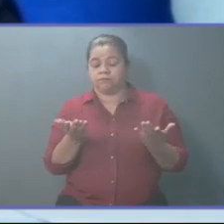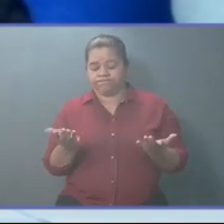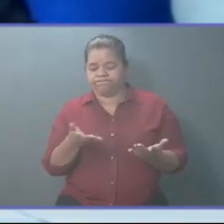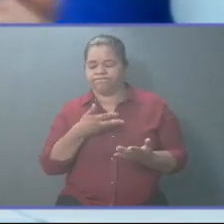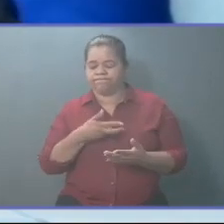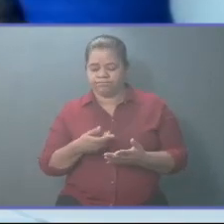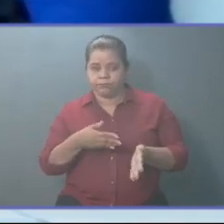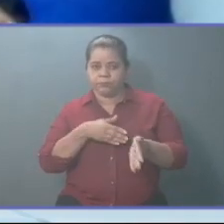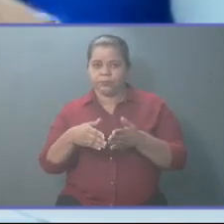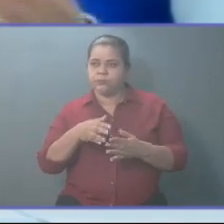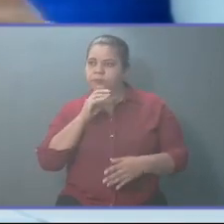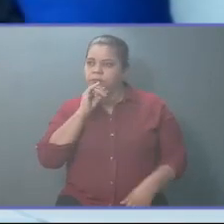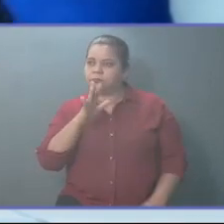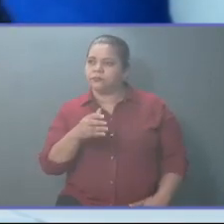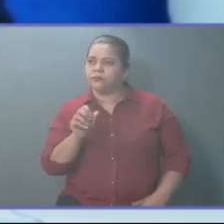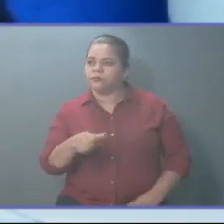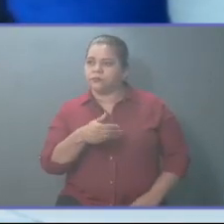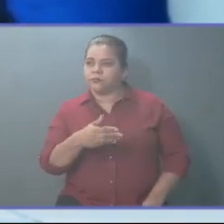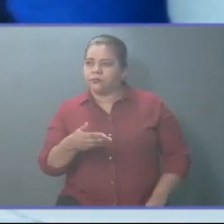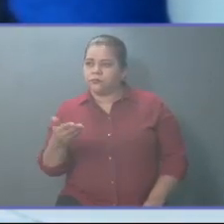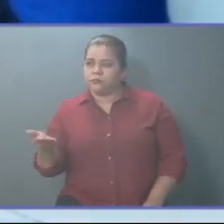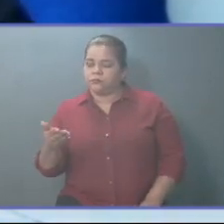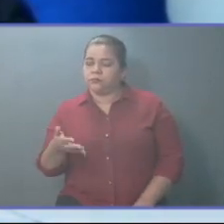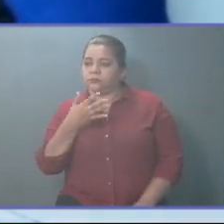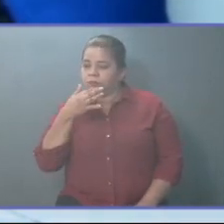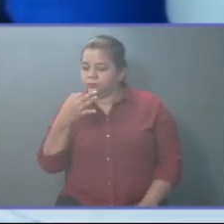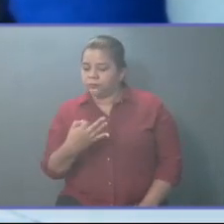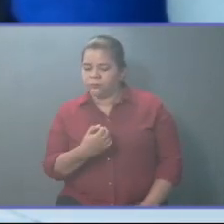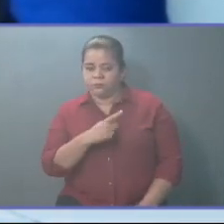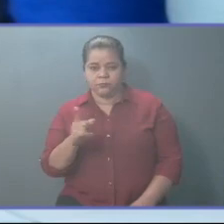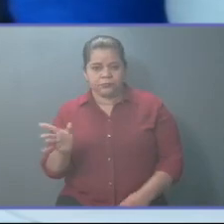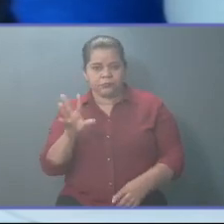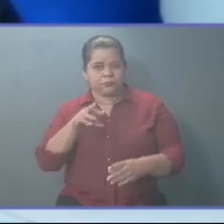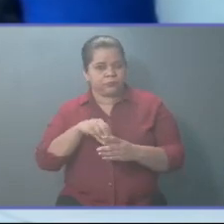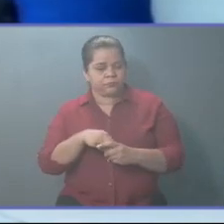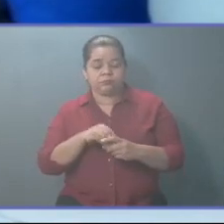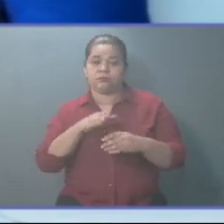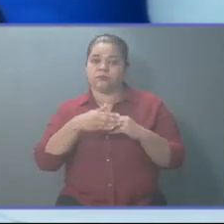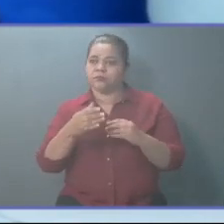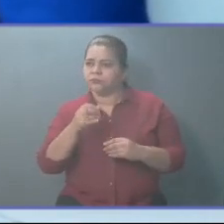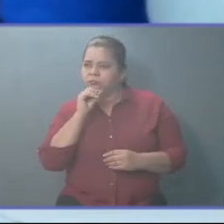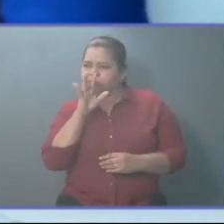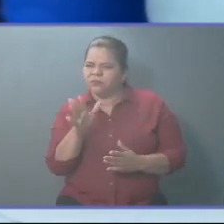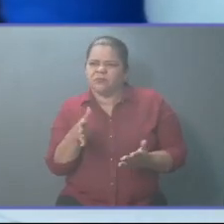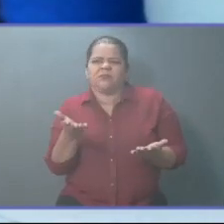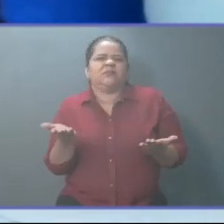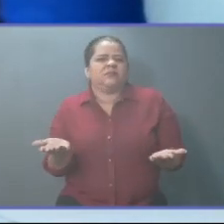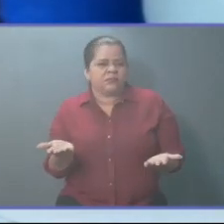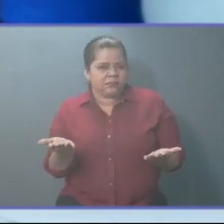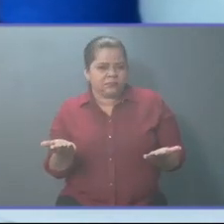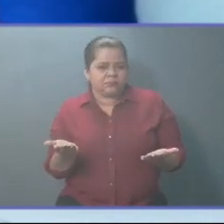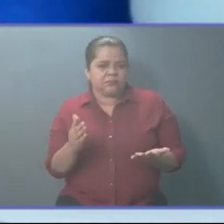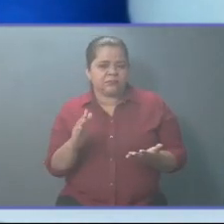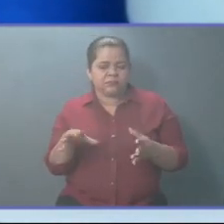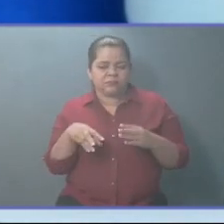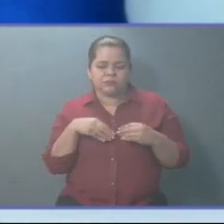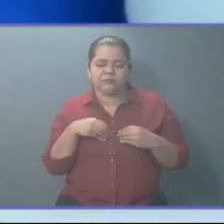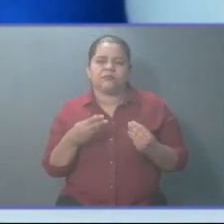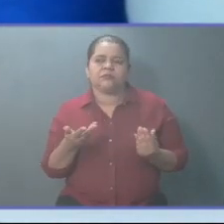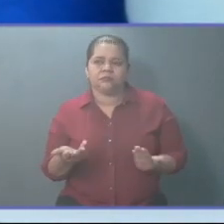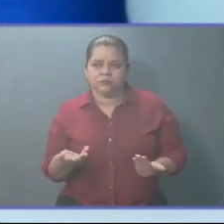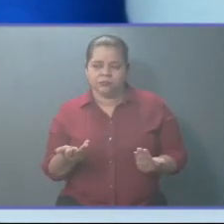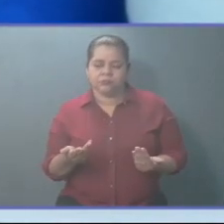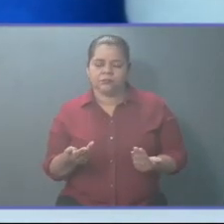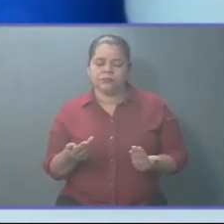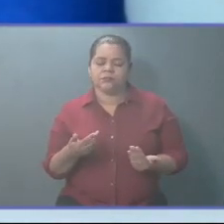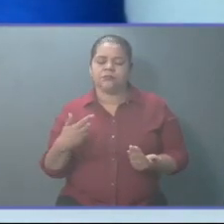empezamos a mencionar, digamos, otras cosas que obviamente no están enmarcadas en esto, van a decir qué aceptamos, ¿verdad? Y